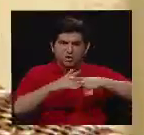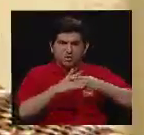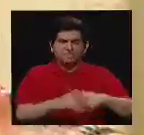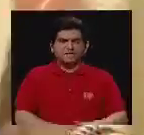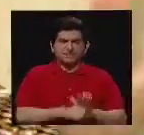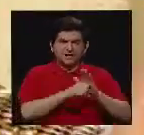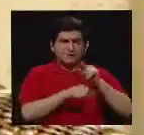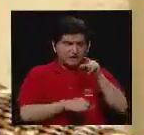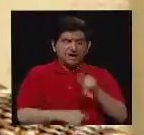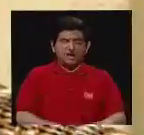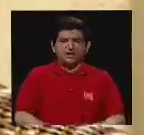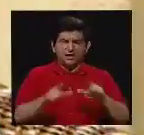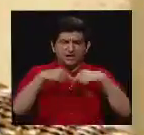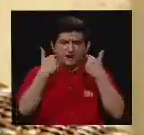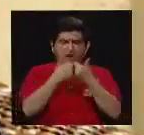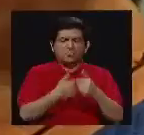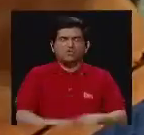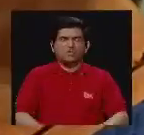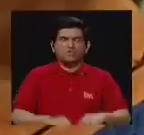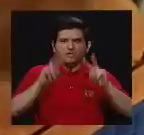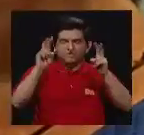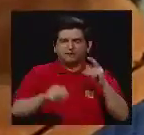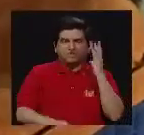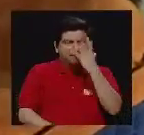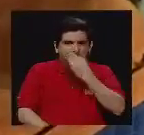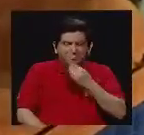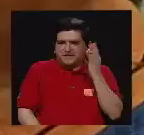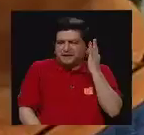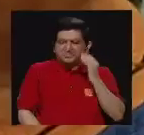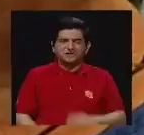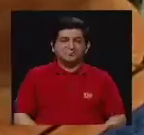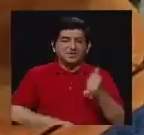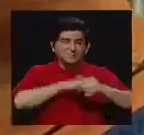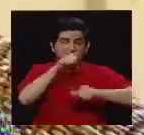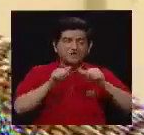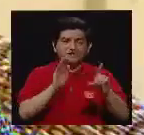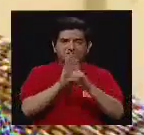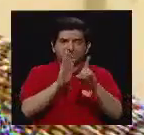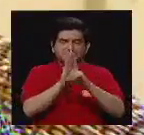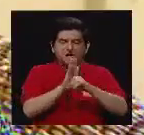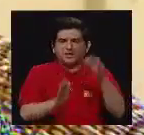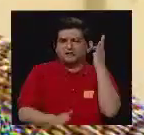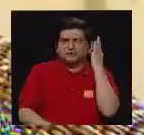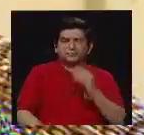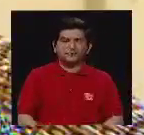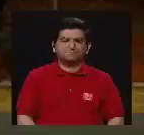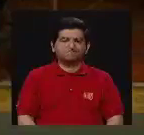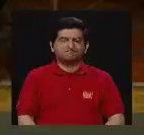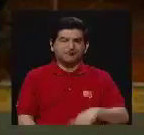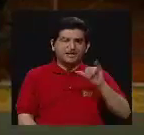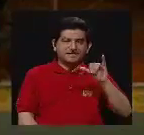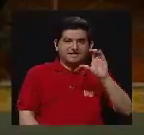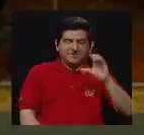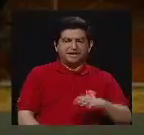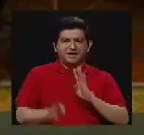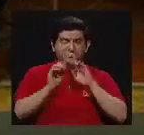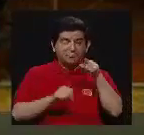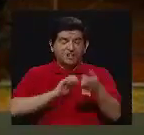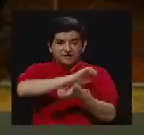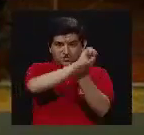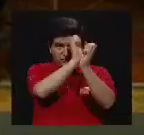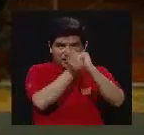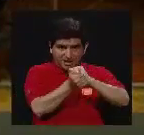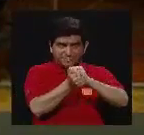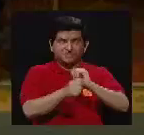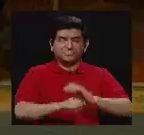XVII empezaron las preciosas a luchar por los derechos de las mujeres. Y bueno, Yadira, pues hablando